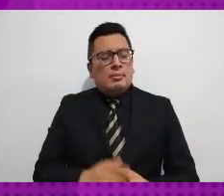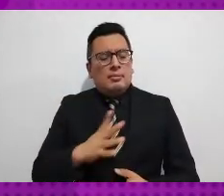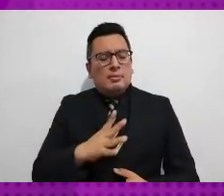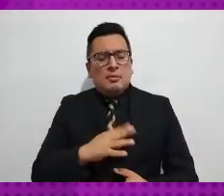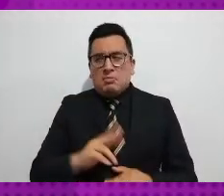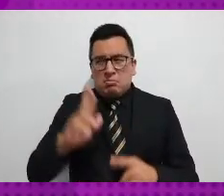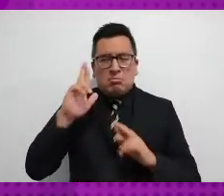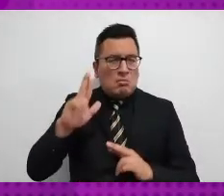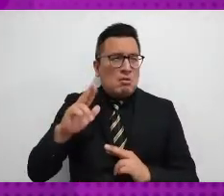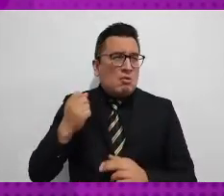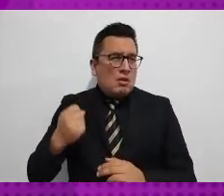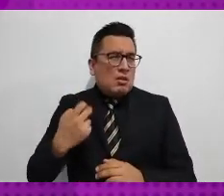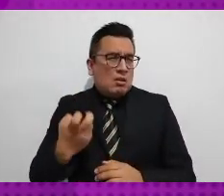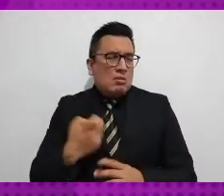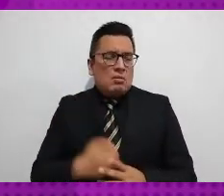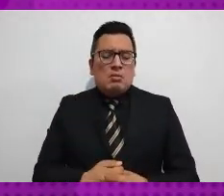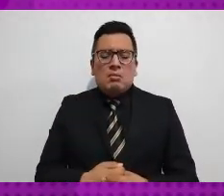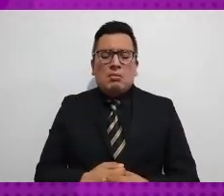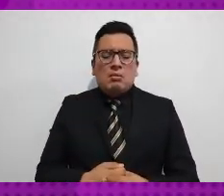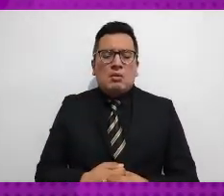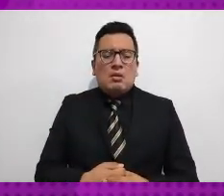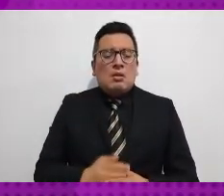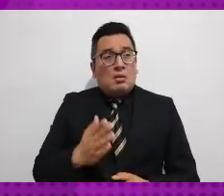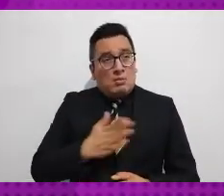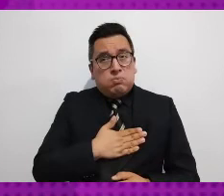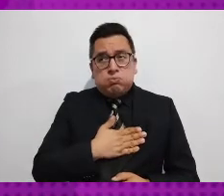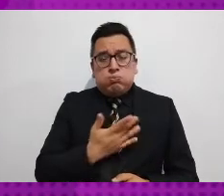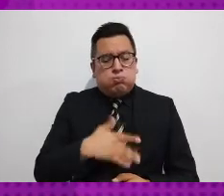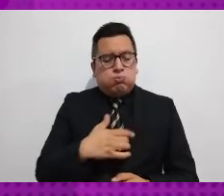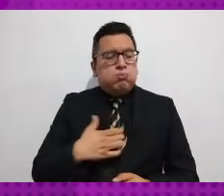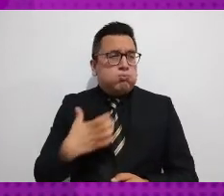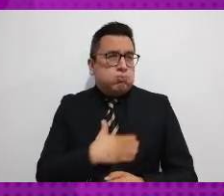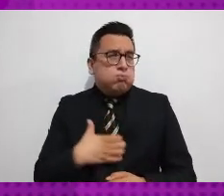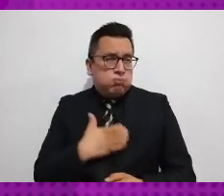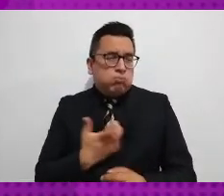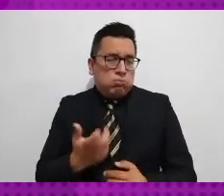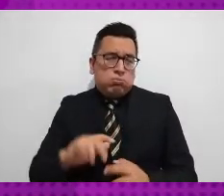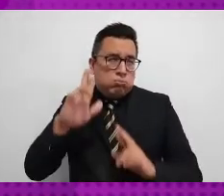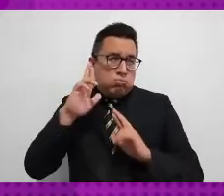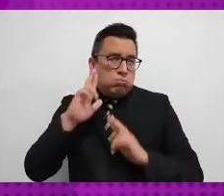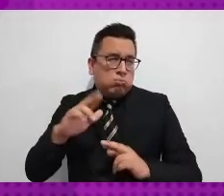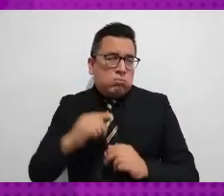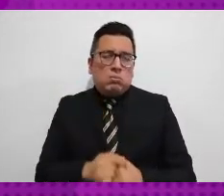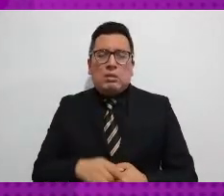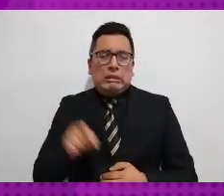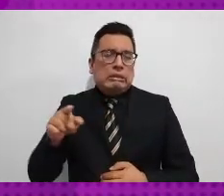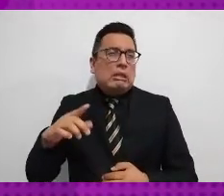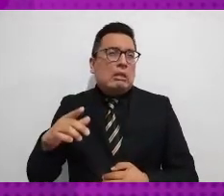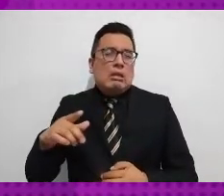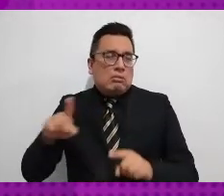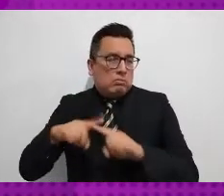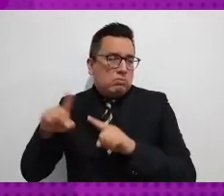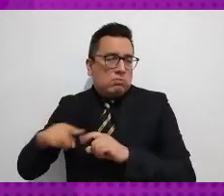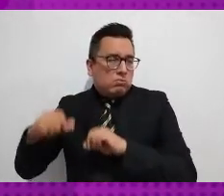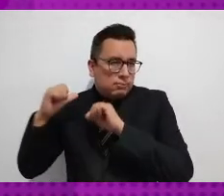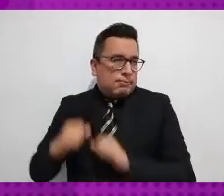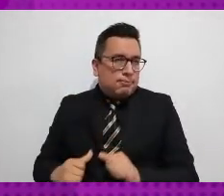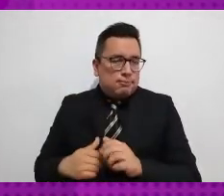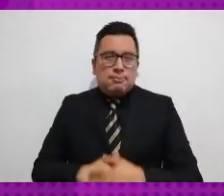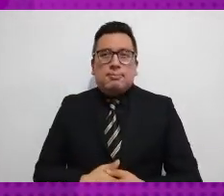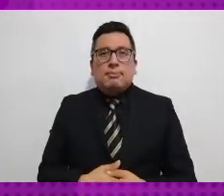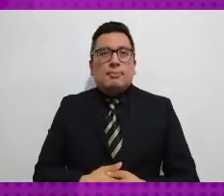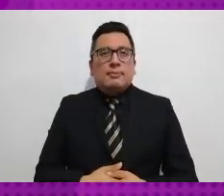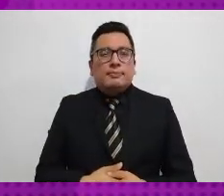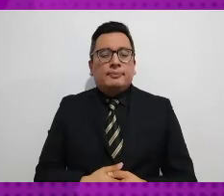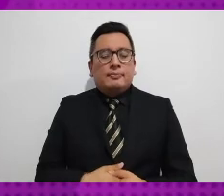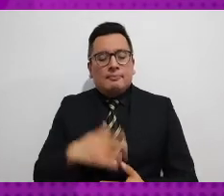de los derechos y esto es una cuestión que yo tengo que reconocer a todos los niveles de gobierno, tanto estatales como municipales. Existe mucho esa cultura